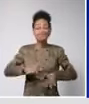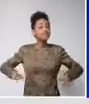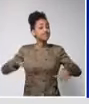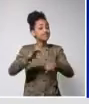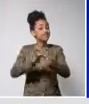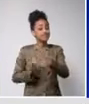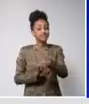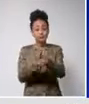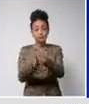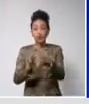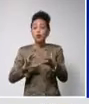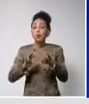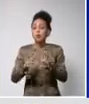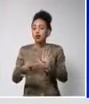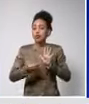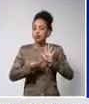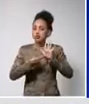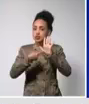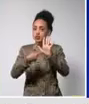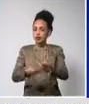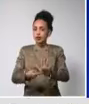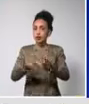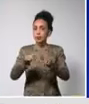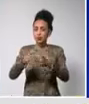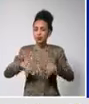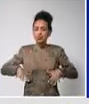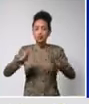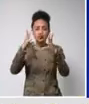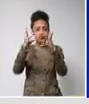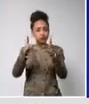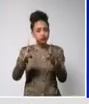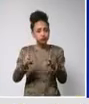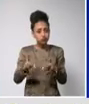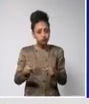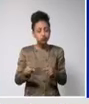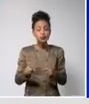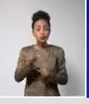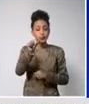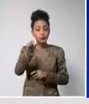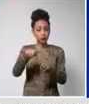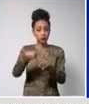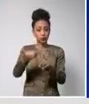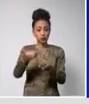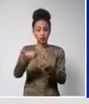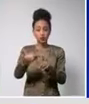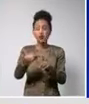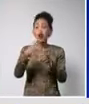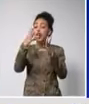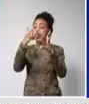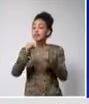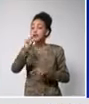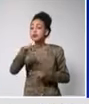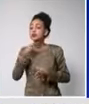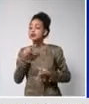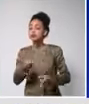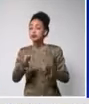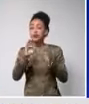compleja que se expresa por el comportamiento de sus indicadores, número de fallecidos, que en el día